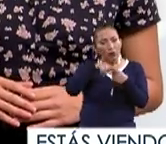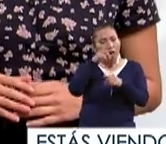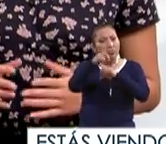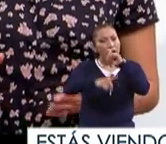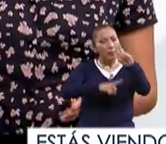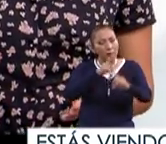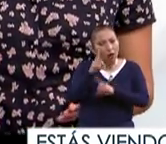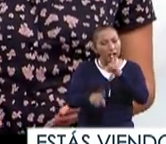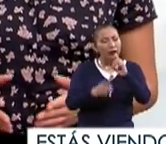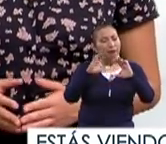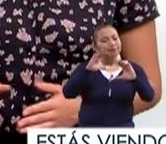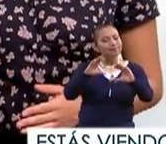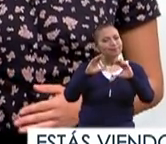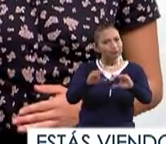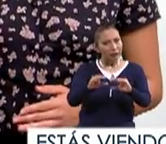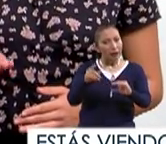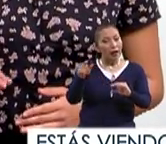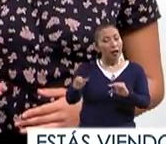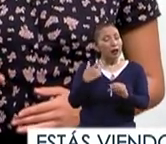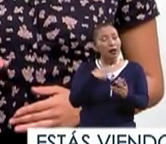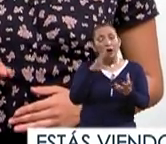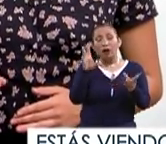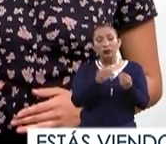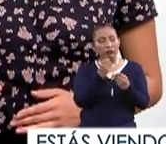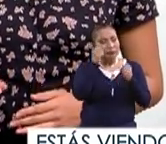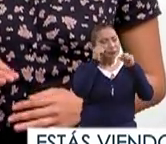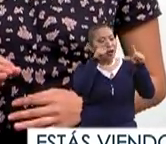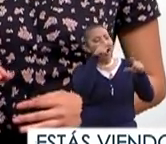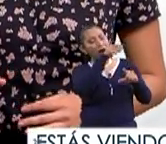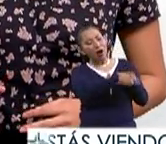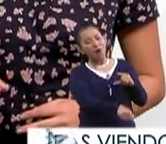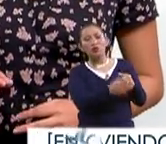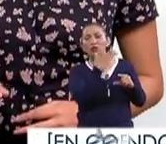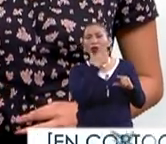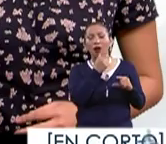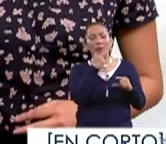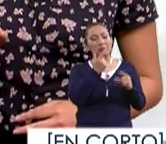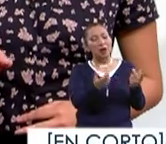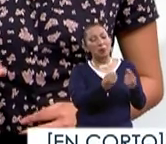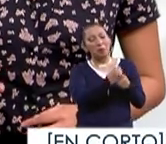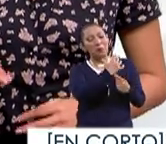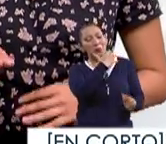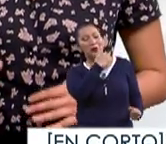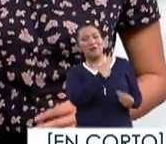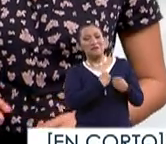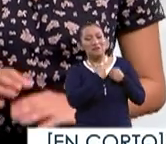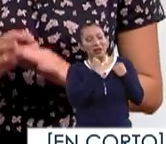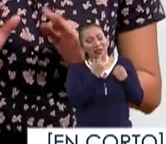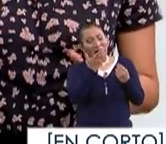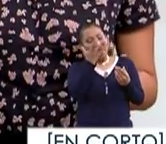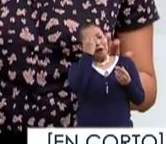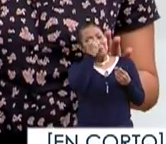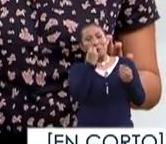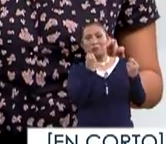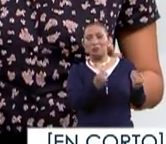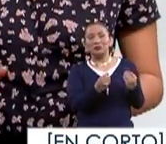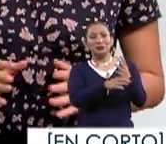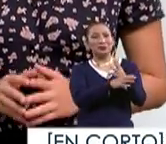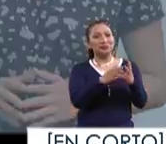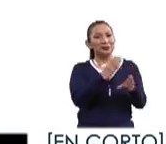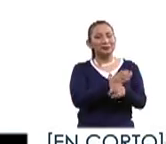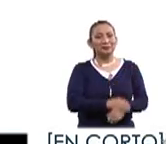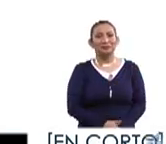los deportes y la enseñanza, resultado de su admiración a un hombre que marcaría su vida y le dejaría grandes